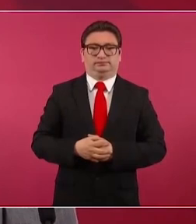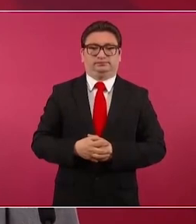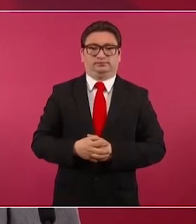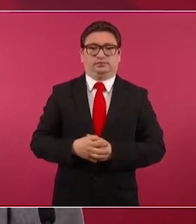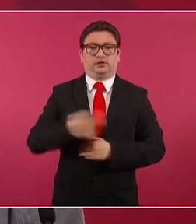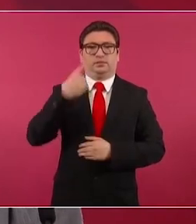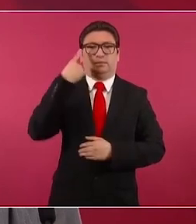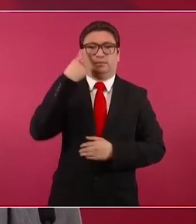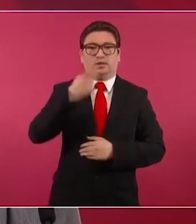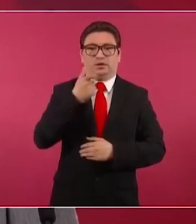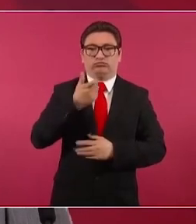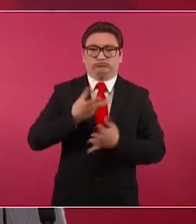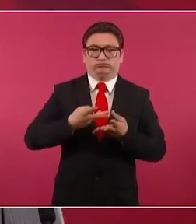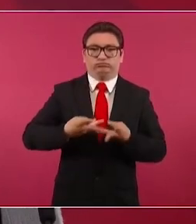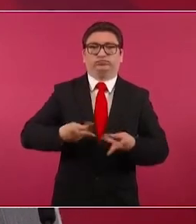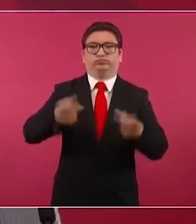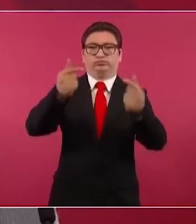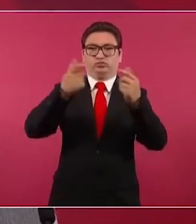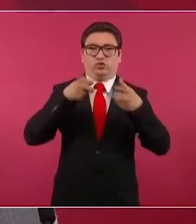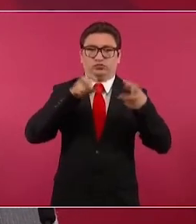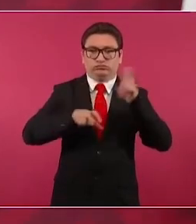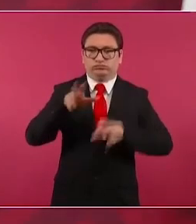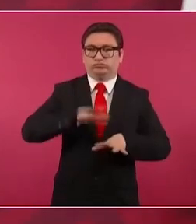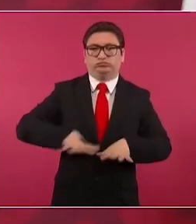el gasto y la inversión pública.